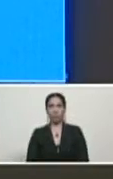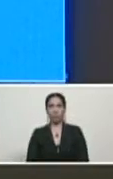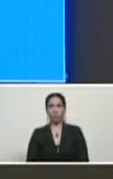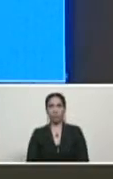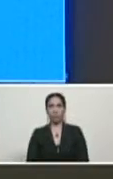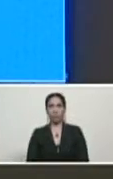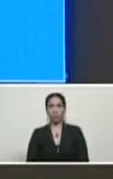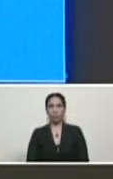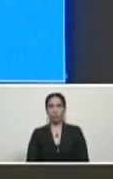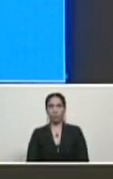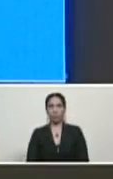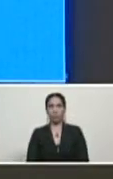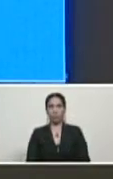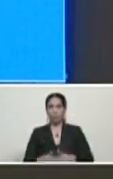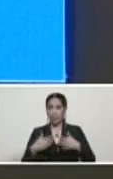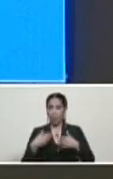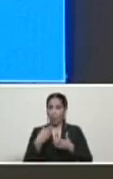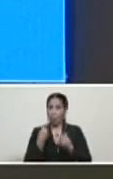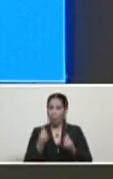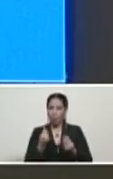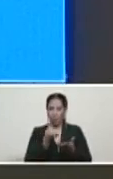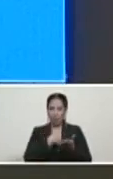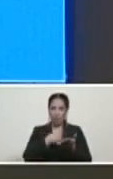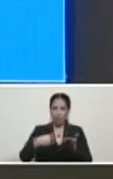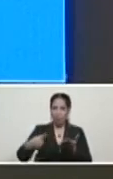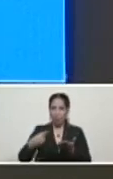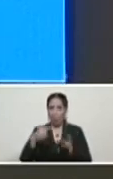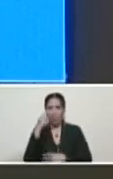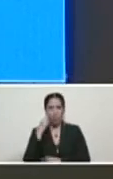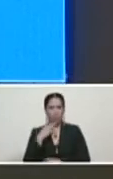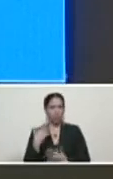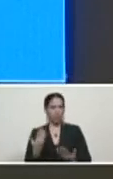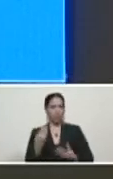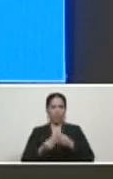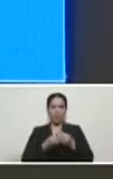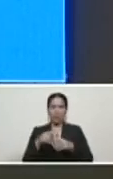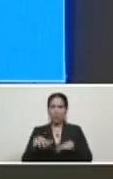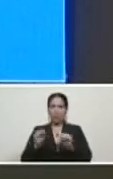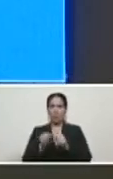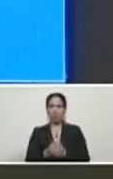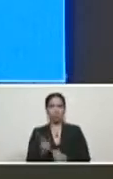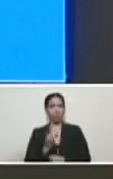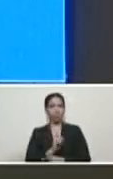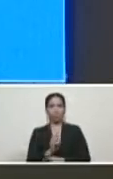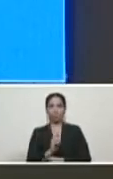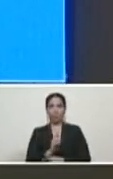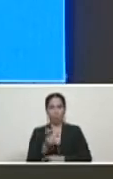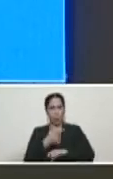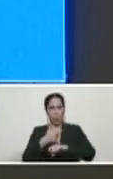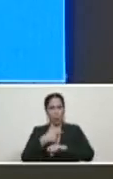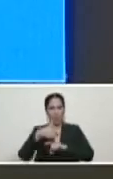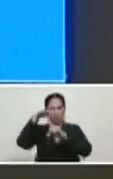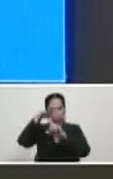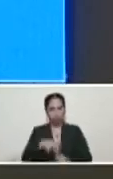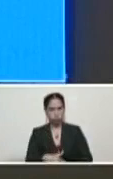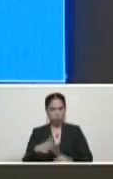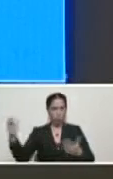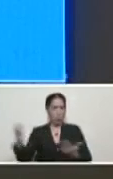Porque el poder que construyó Bolívar no fue para establecer un imperio que gobernara, dominara,